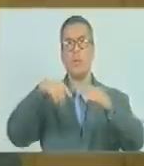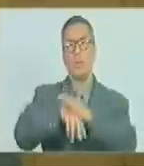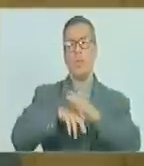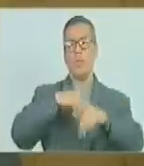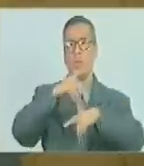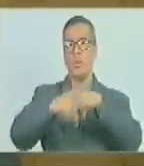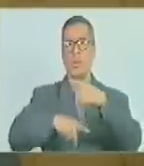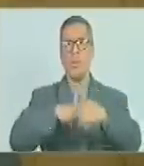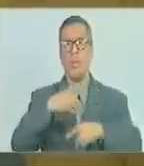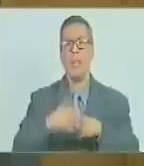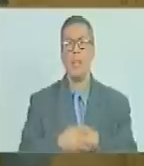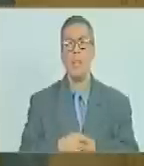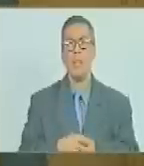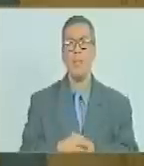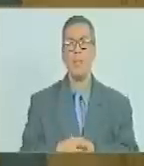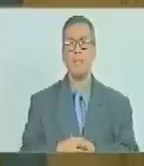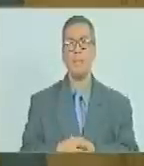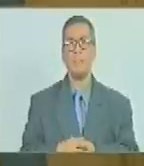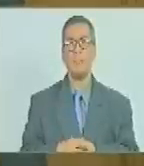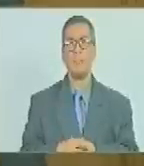progreso. Y